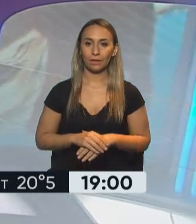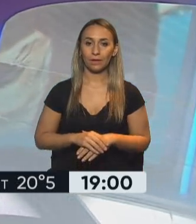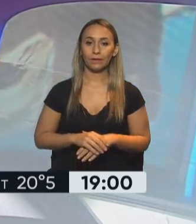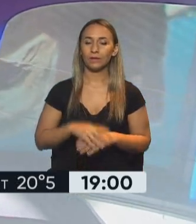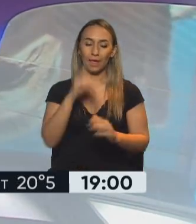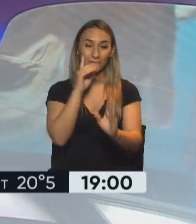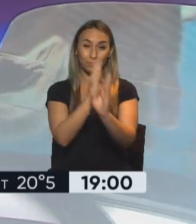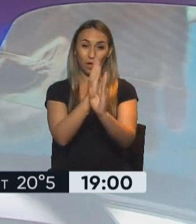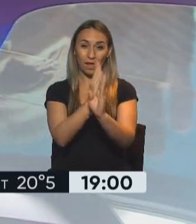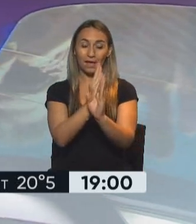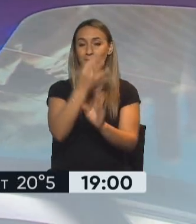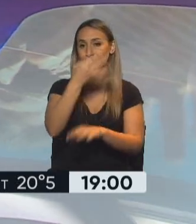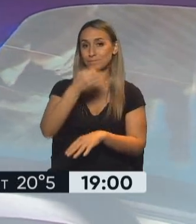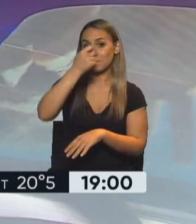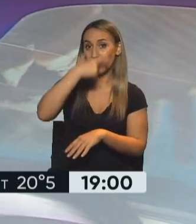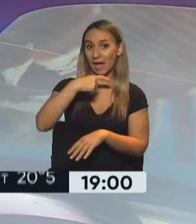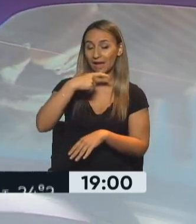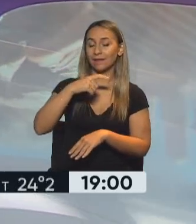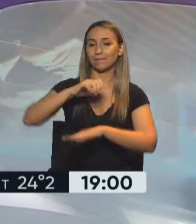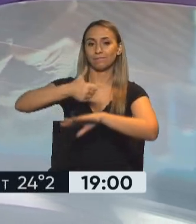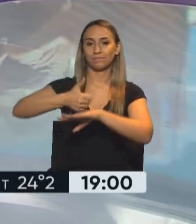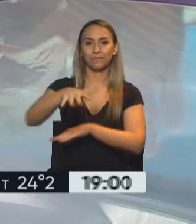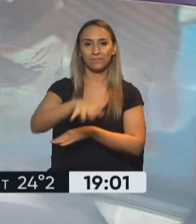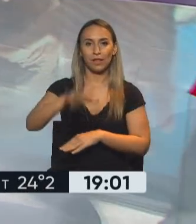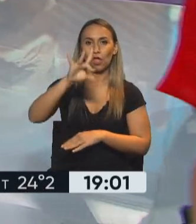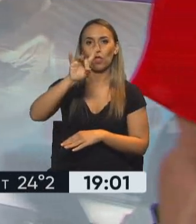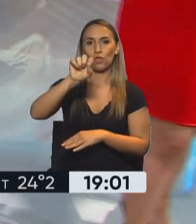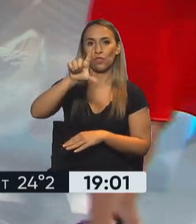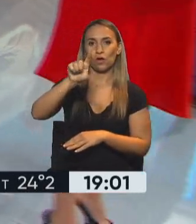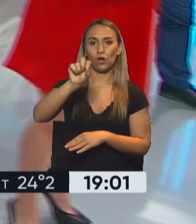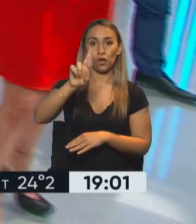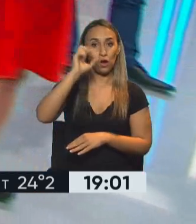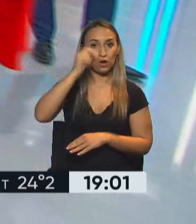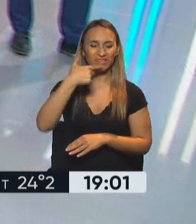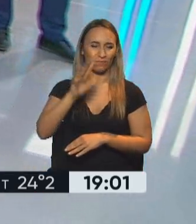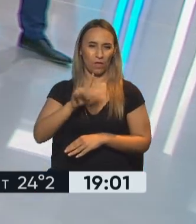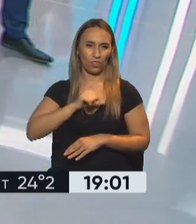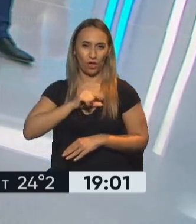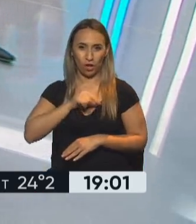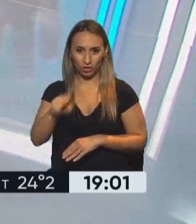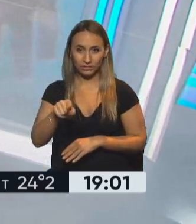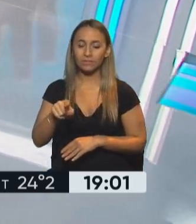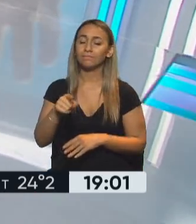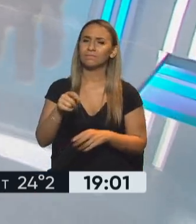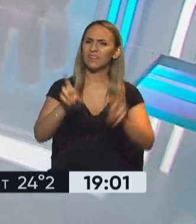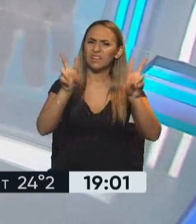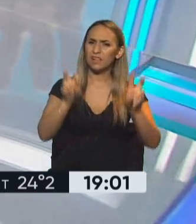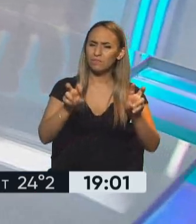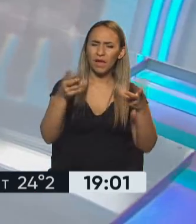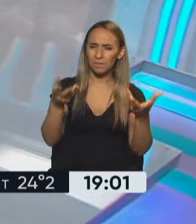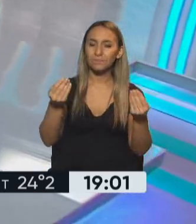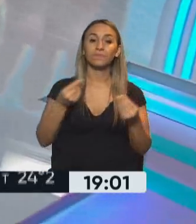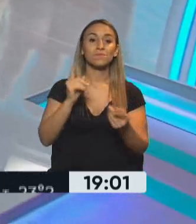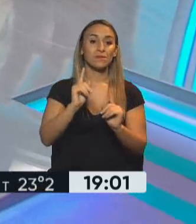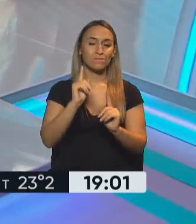Espionaje, Macri en Dolores. Estamos hablando del supuesto espionaje a las familias de la tripulación del